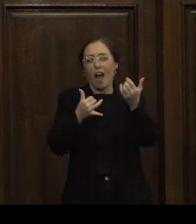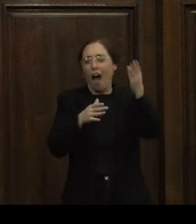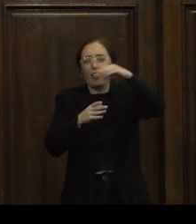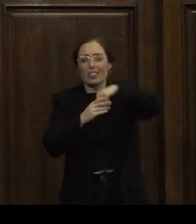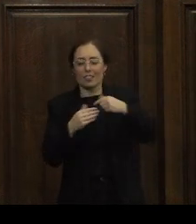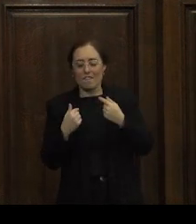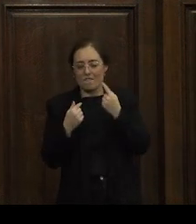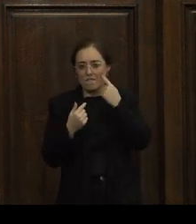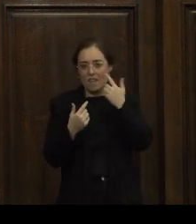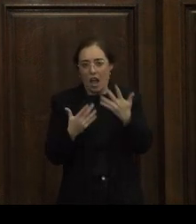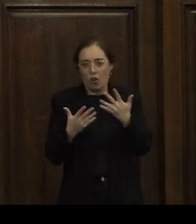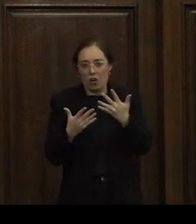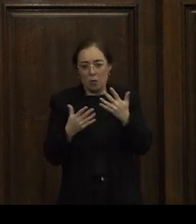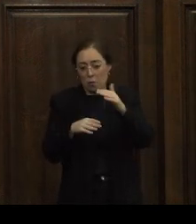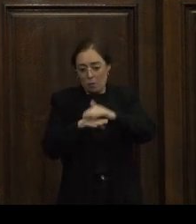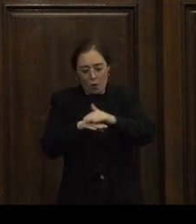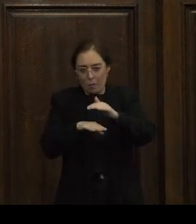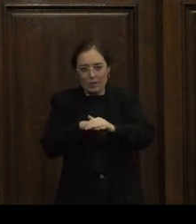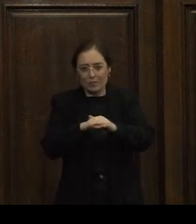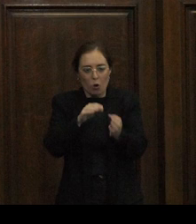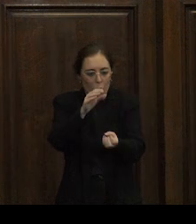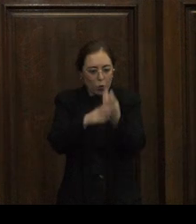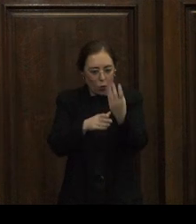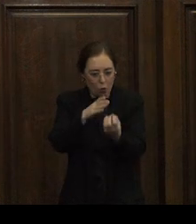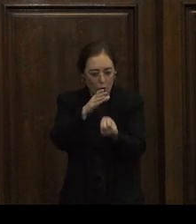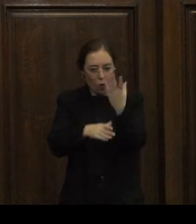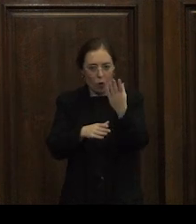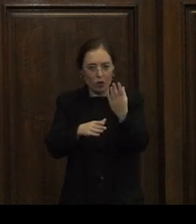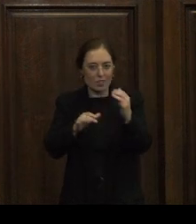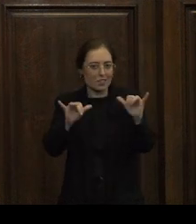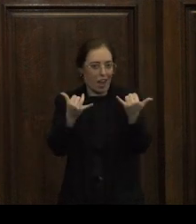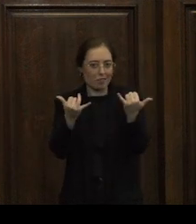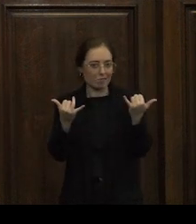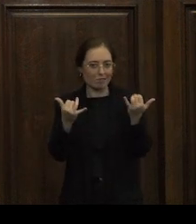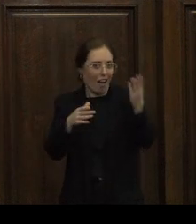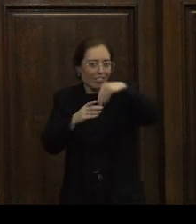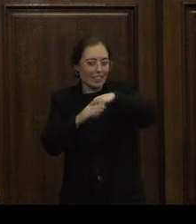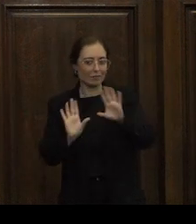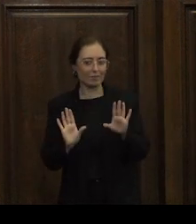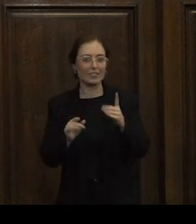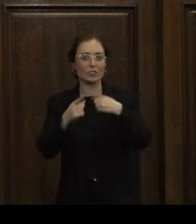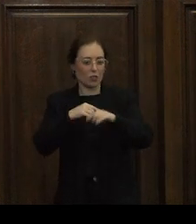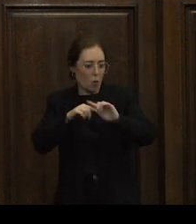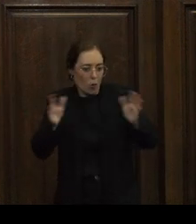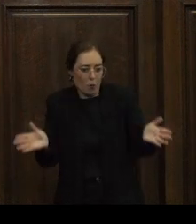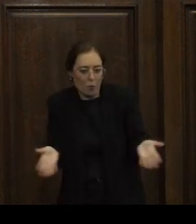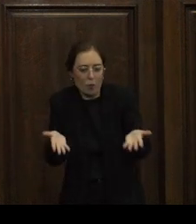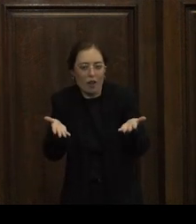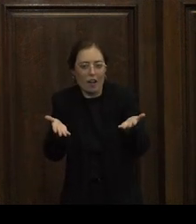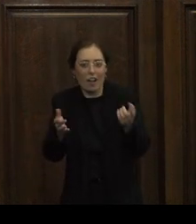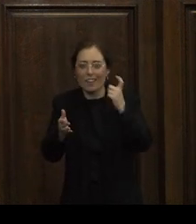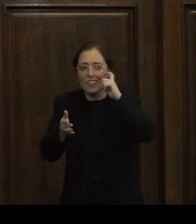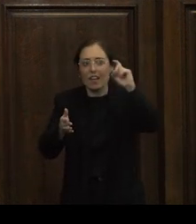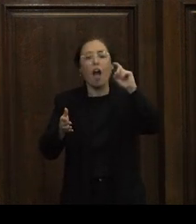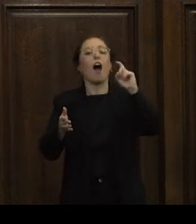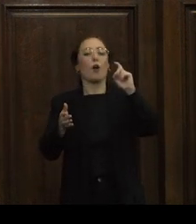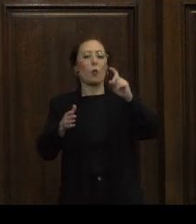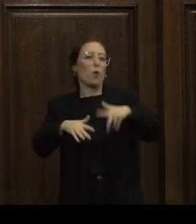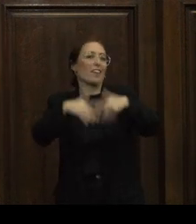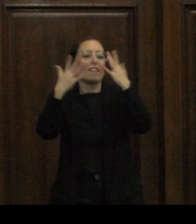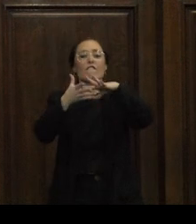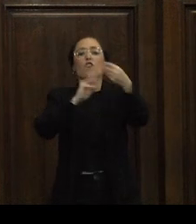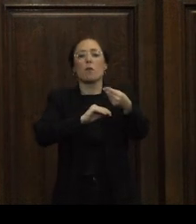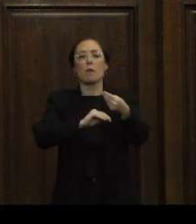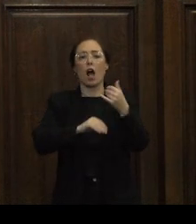que son de época, de nuestra época en particular. Suponen, proponen y estimulan ciertos modos de usarlas, no cualquier modo de